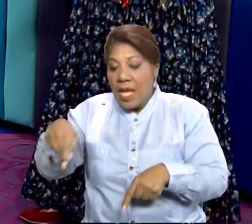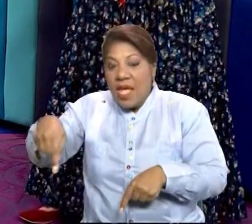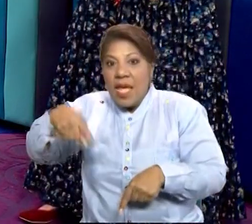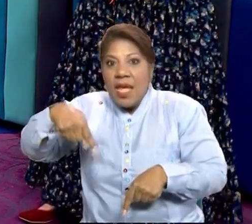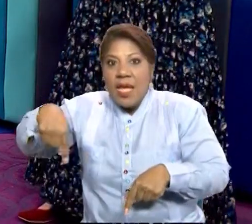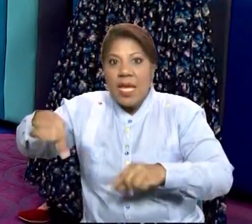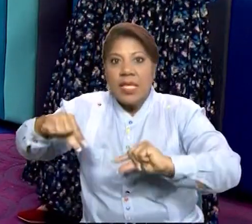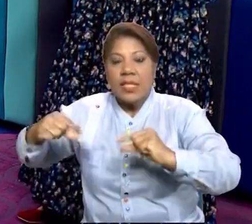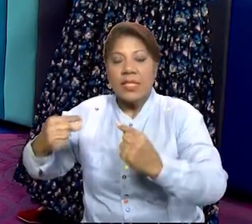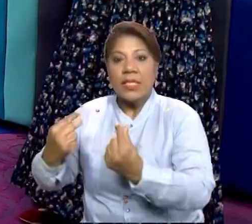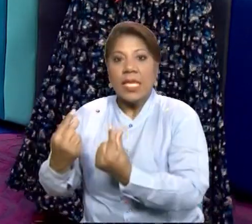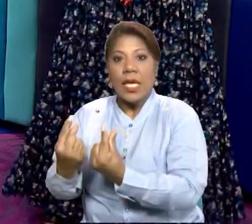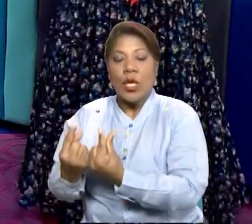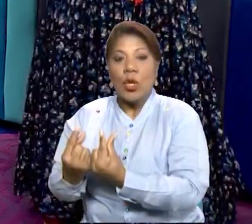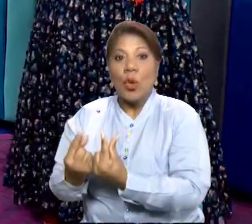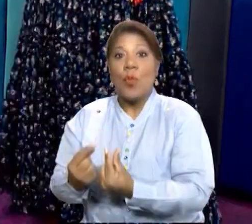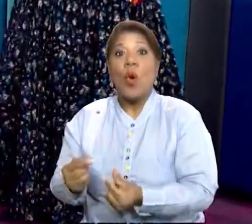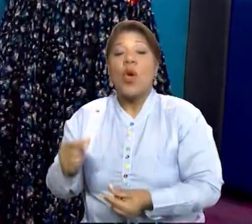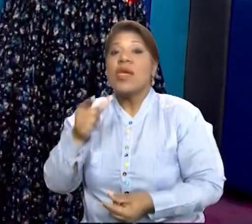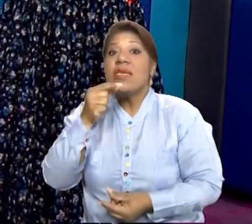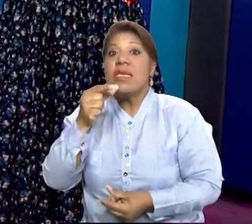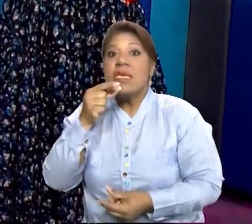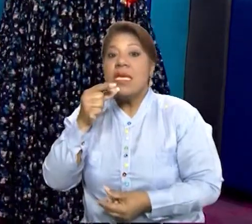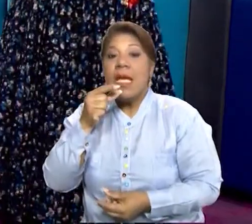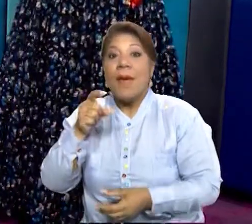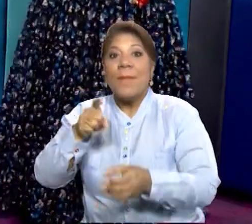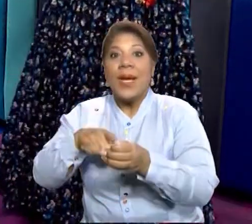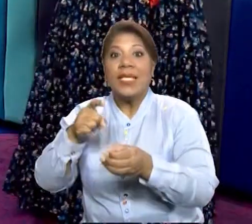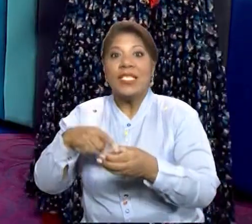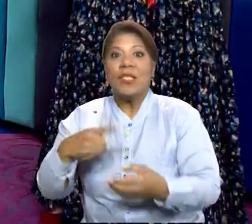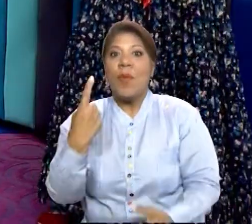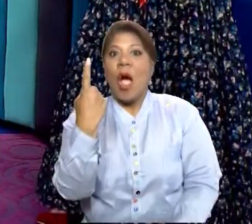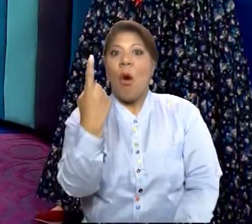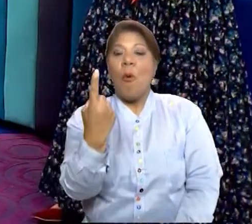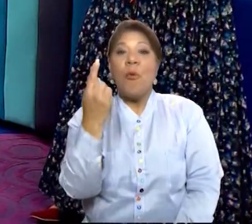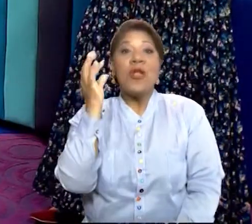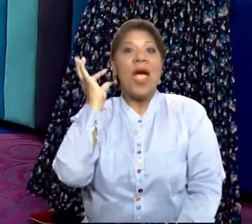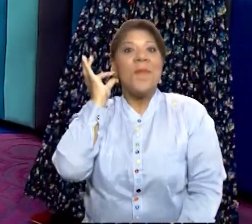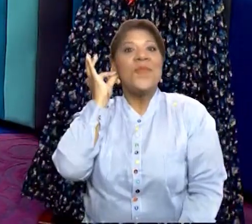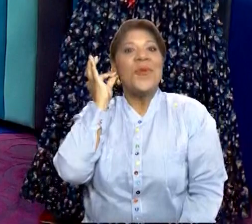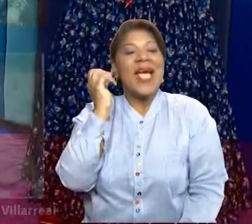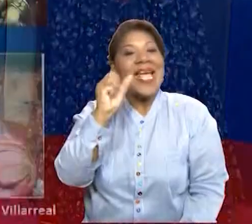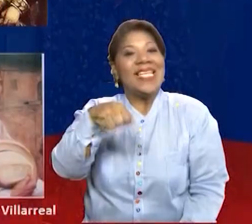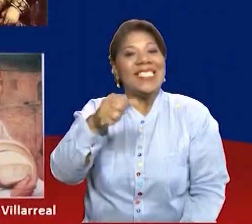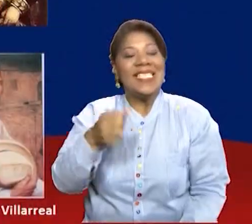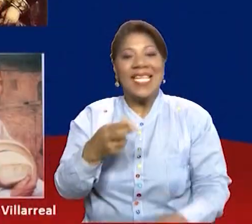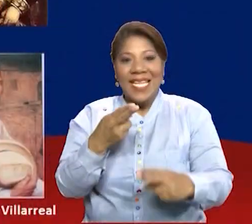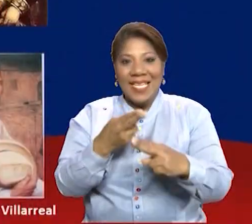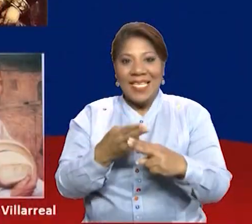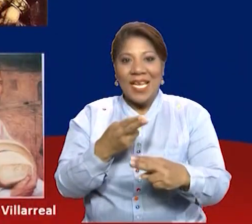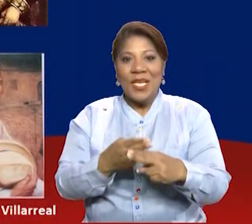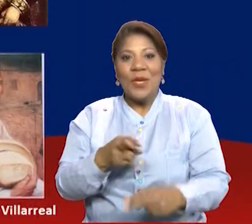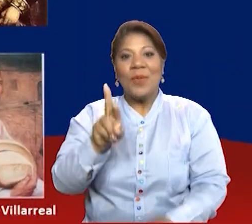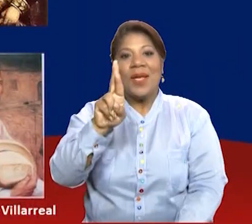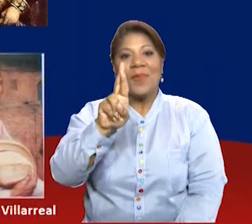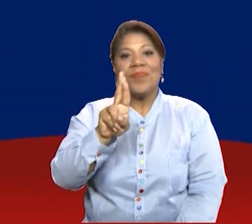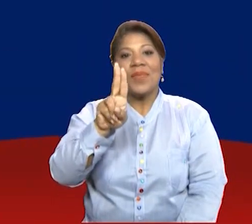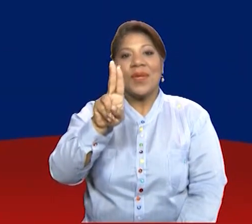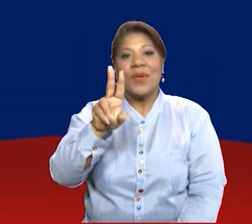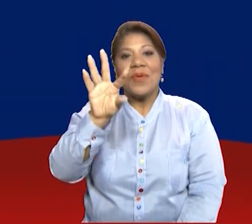¿Quién fue esa mujer? La mujer fue Rufina Alfaro. Así es, Rufina